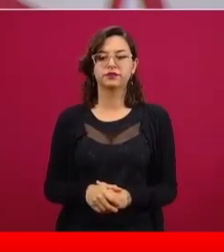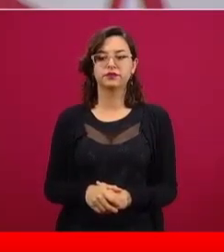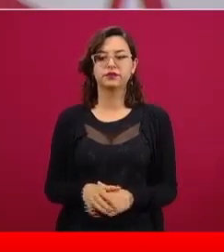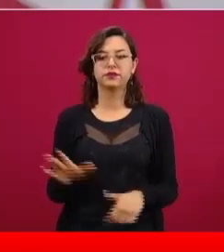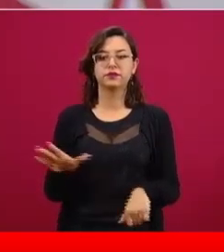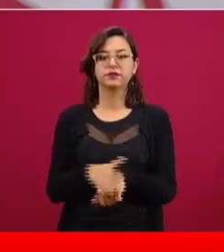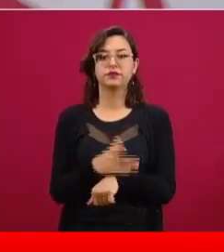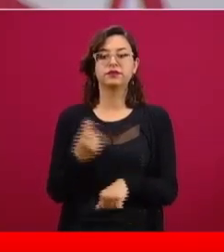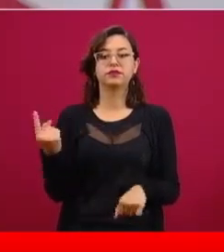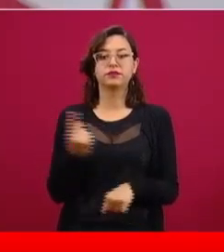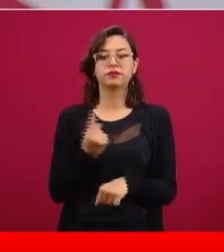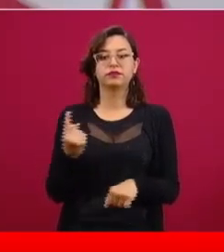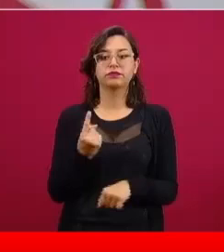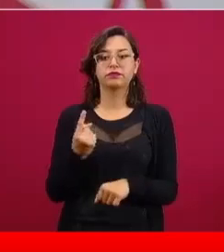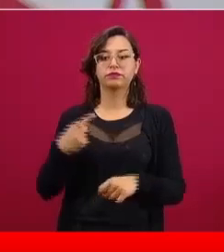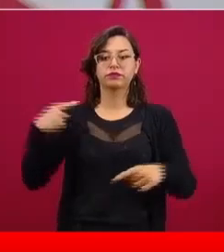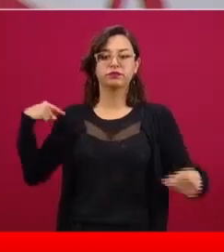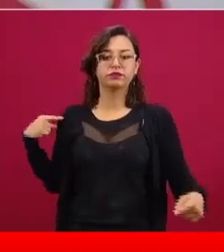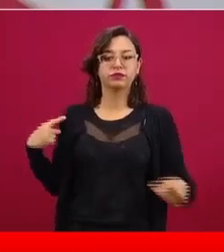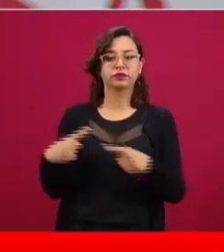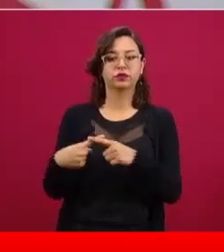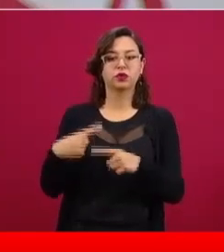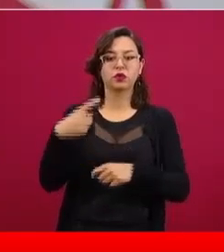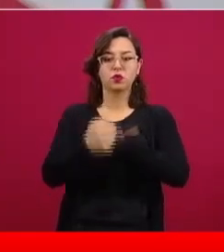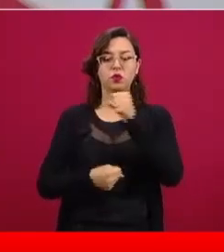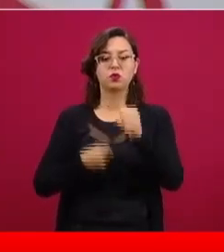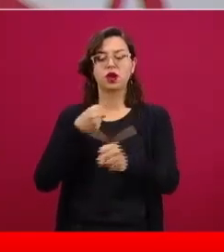en el tiempo que llevamos